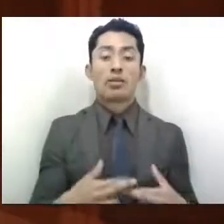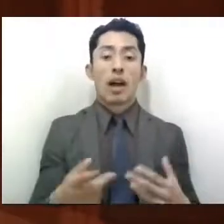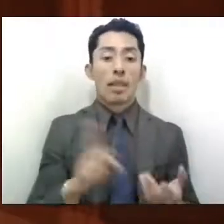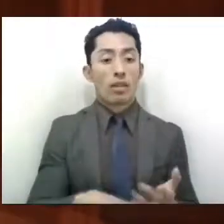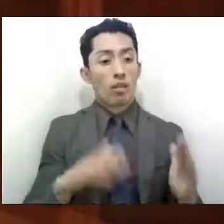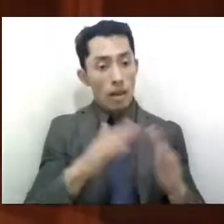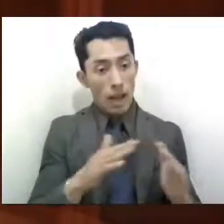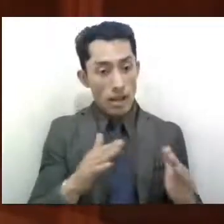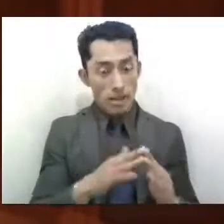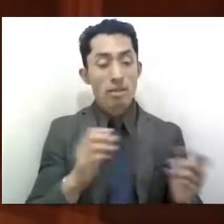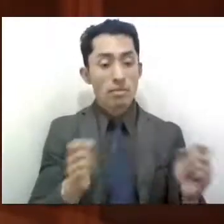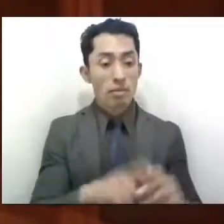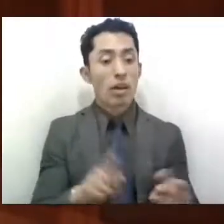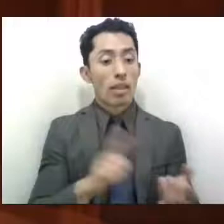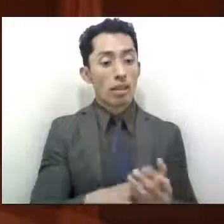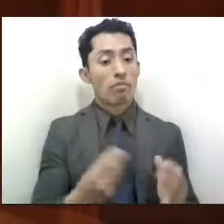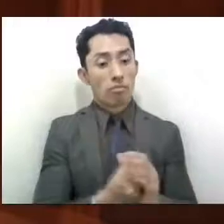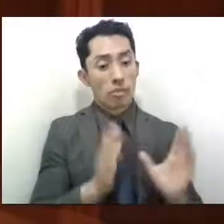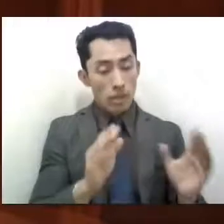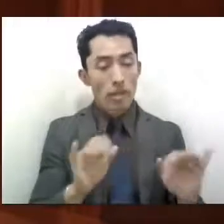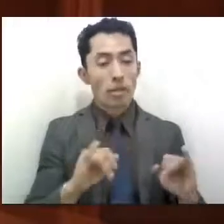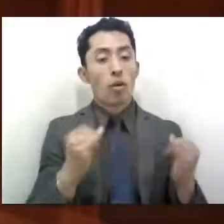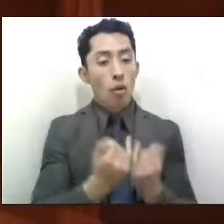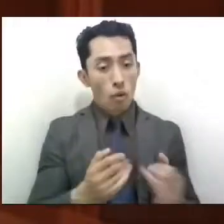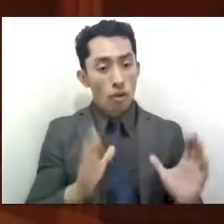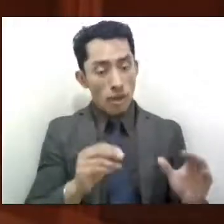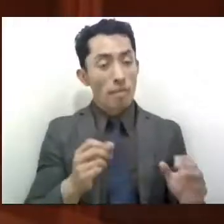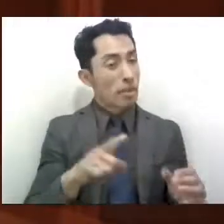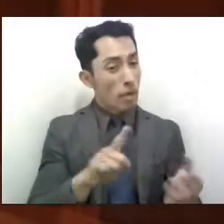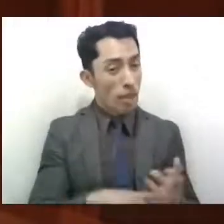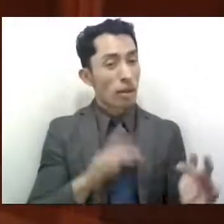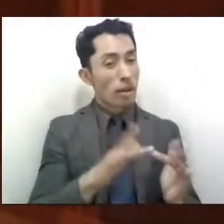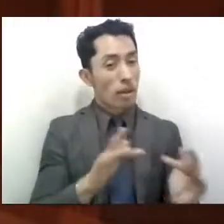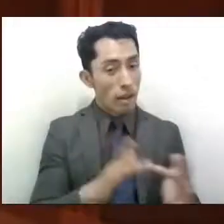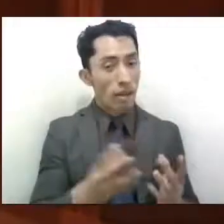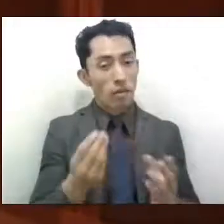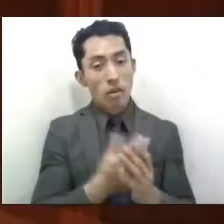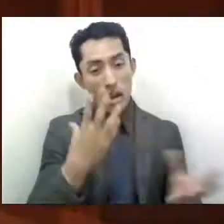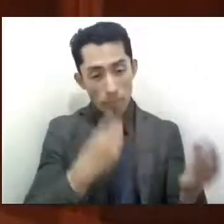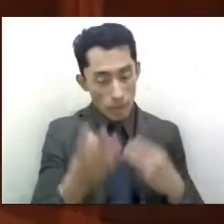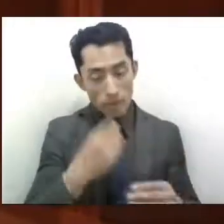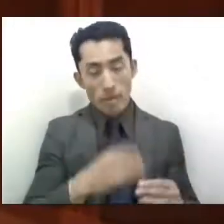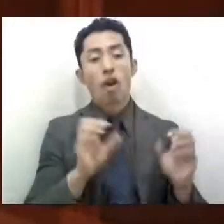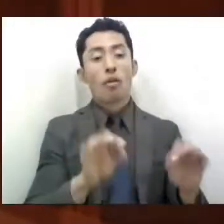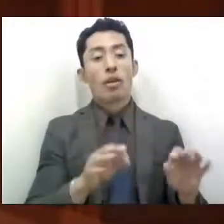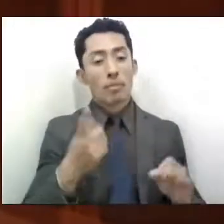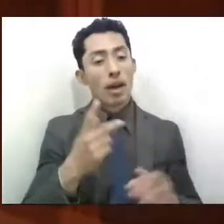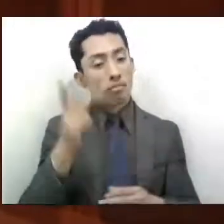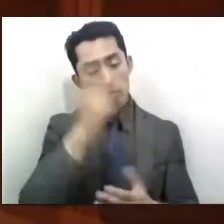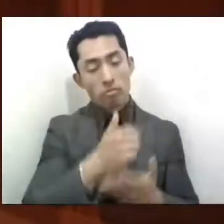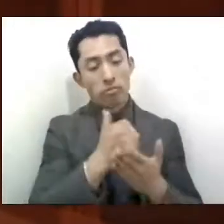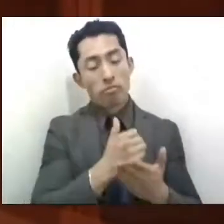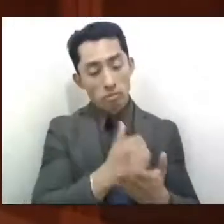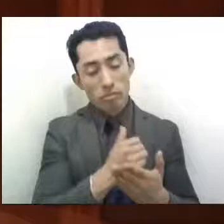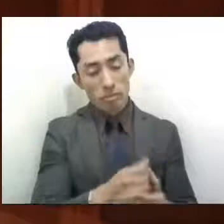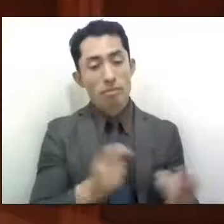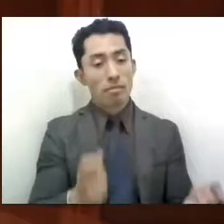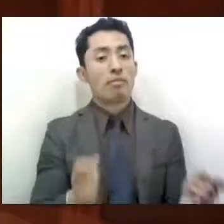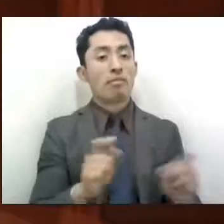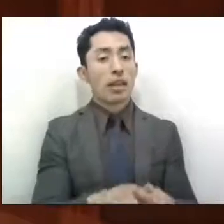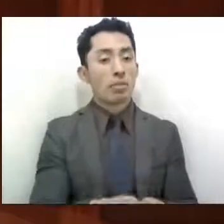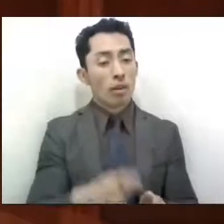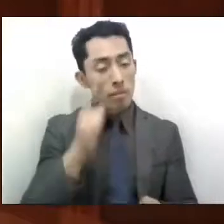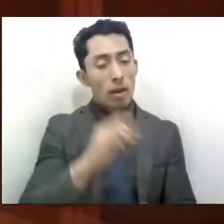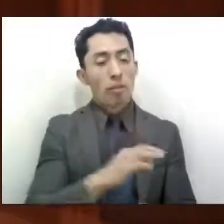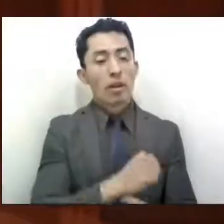de juntas, centro de capacitación virtual, oficina de atención psicológica y espacio para brindar asesoría y tutoría